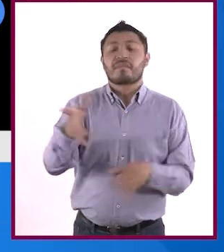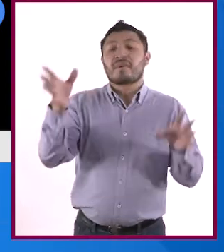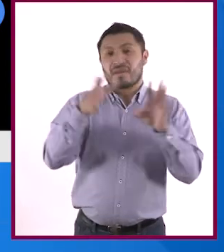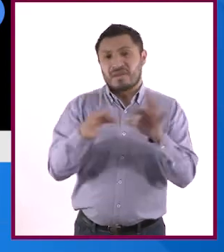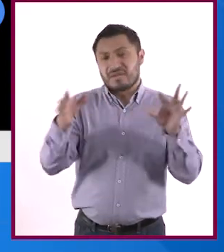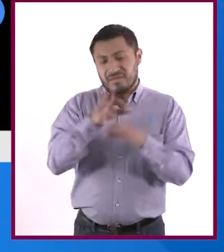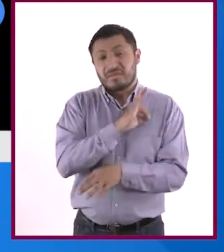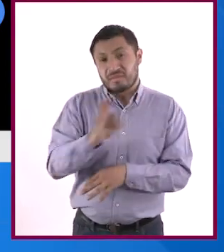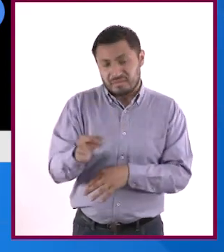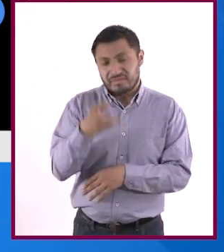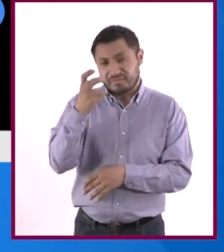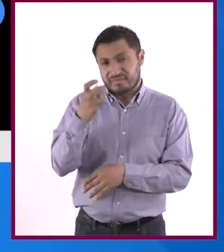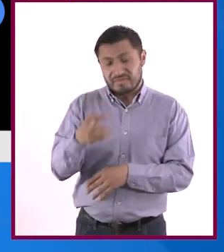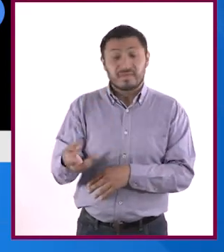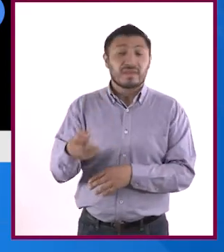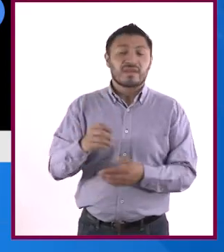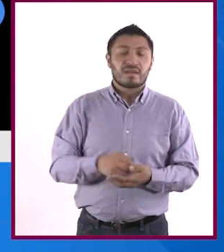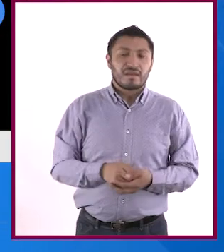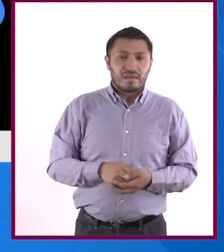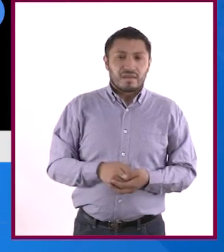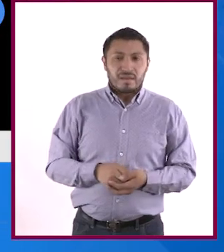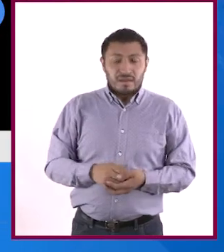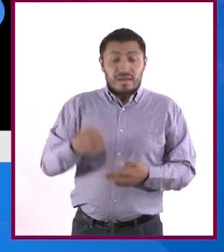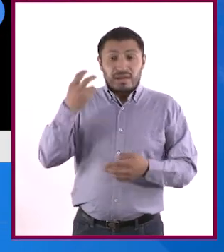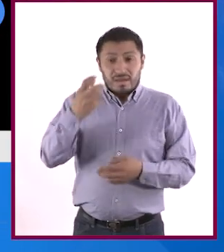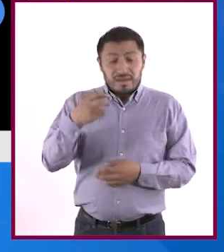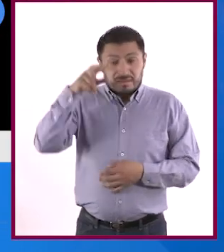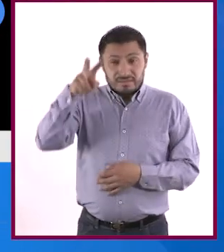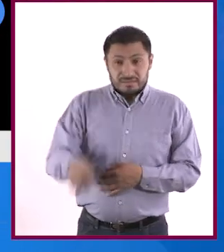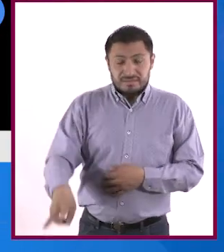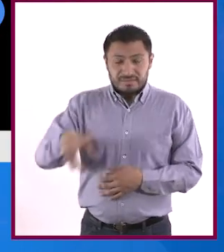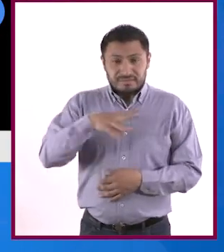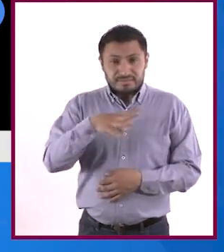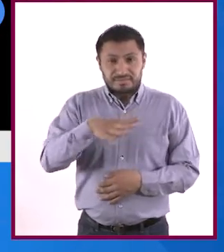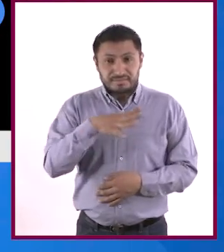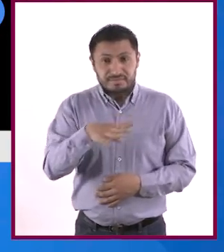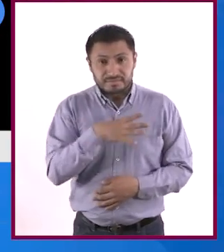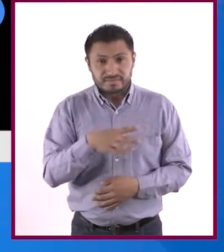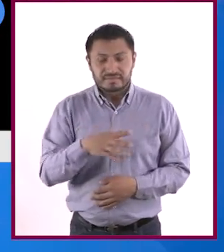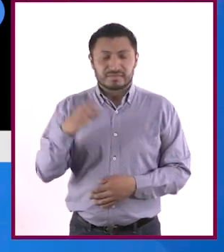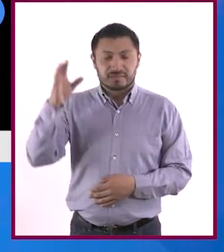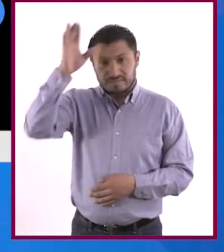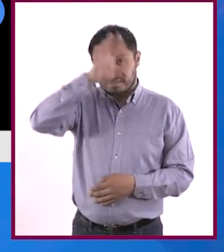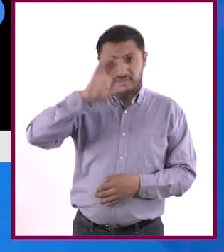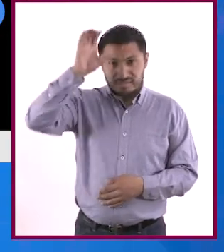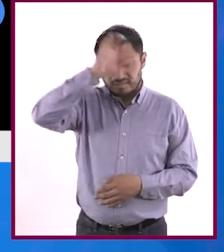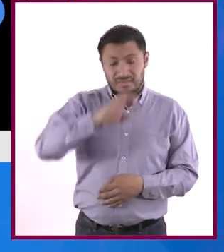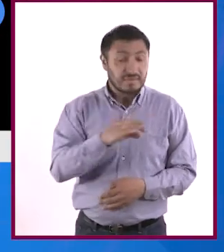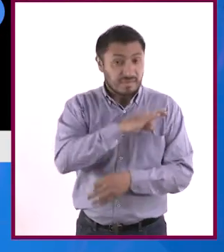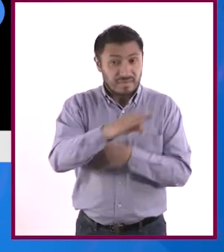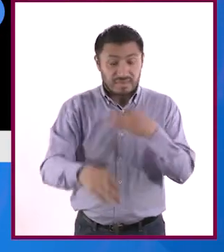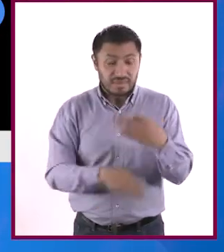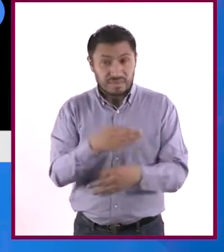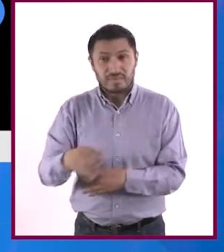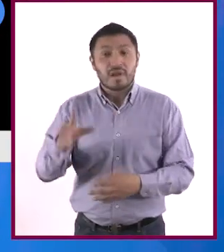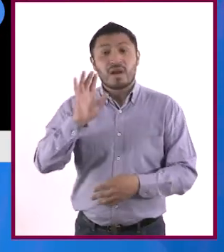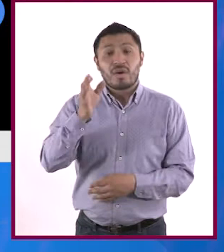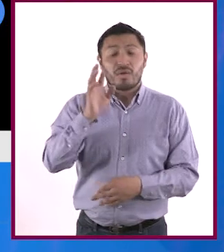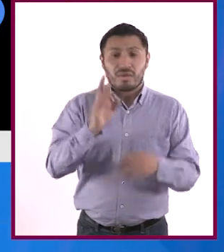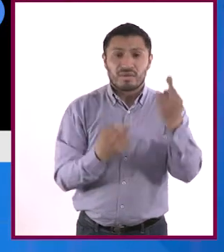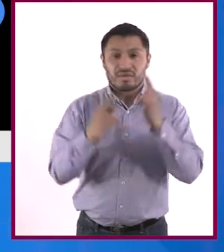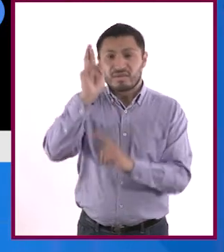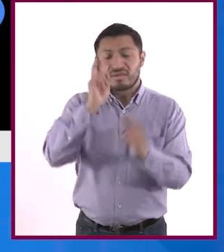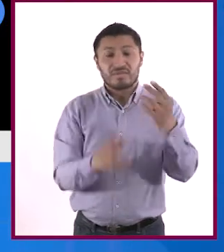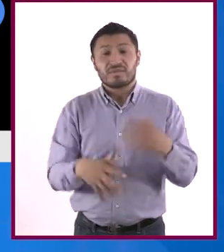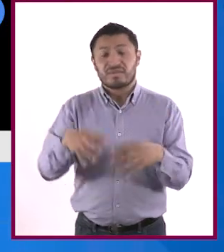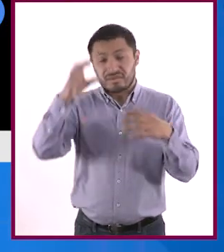explicación posible en un momento determinado, y sobre esa verdad se construye toda la ciencia. Y cuando ocurre una revolución científica,